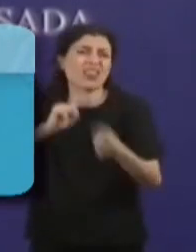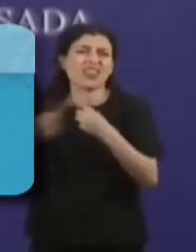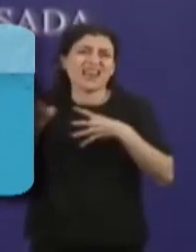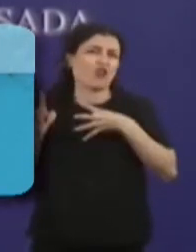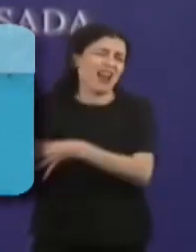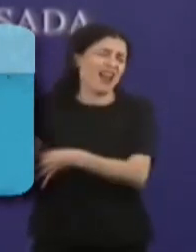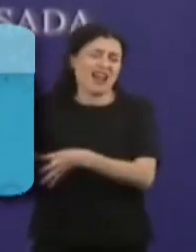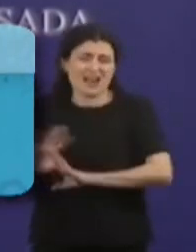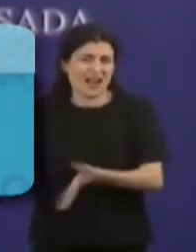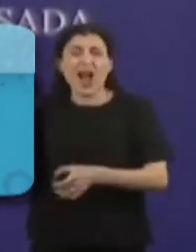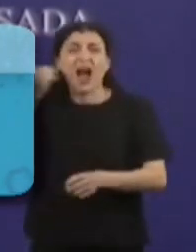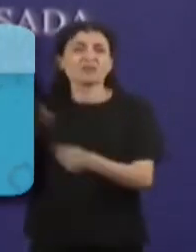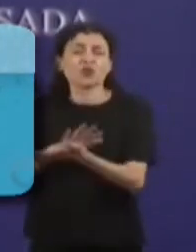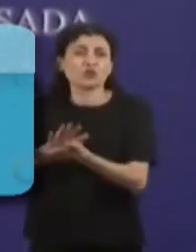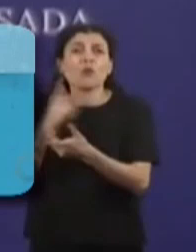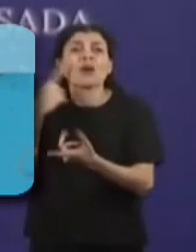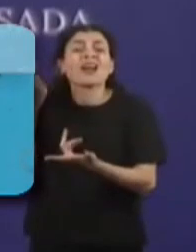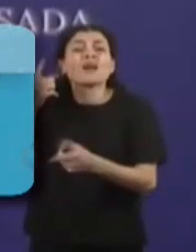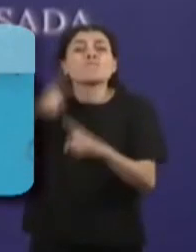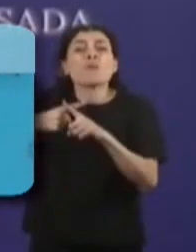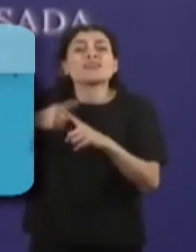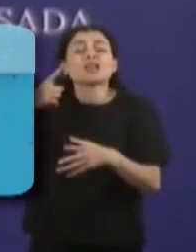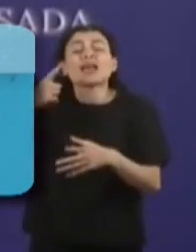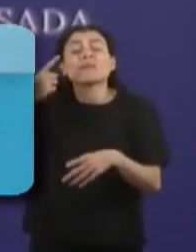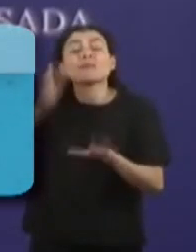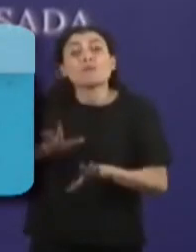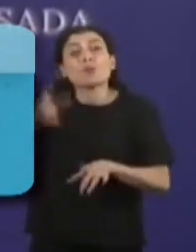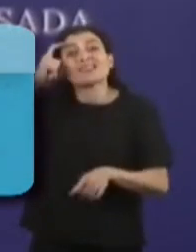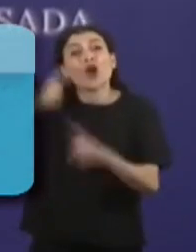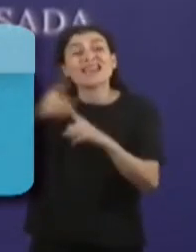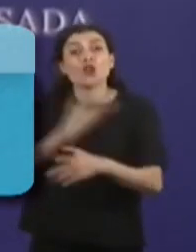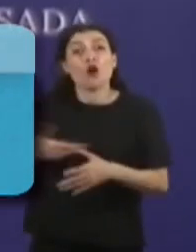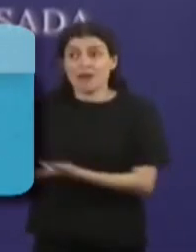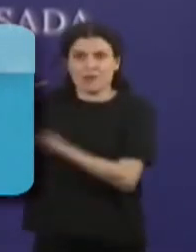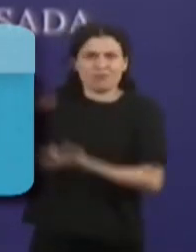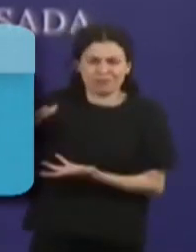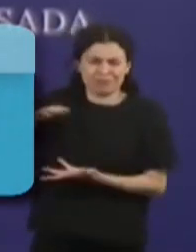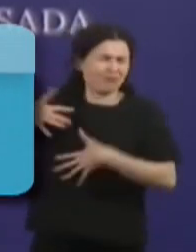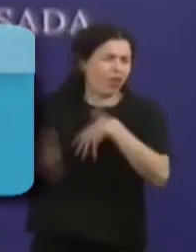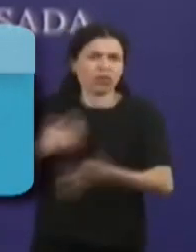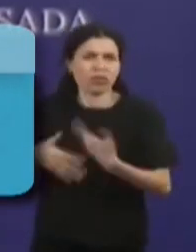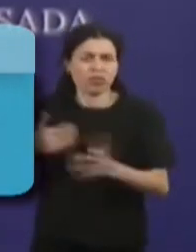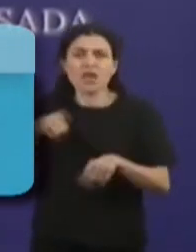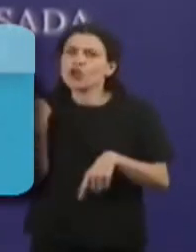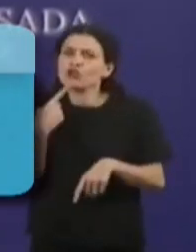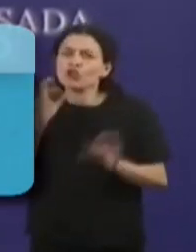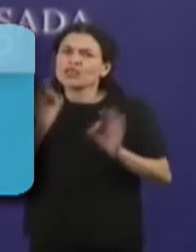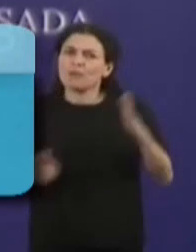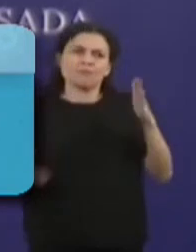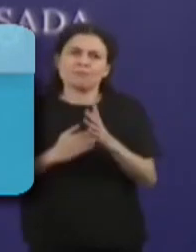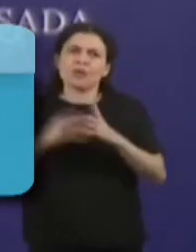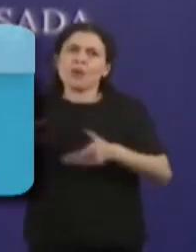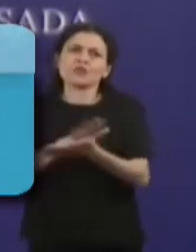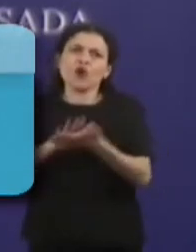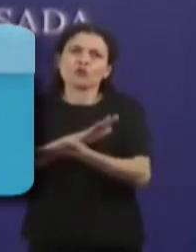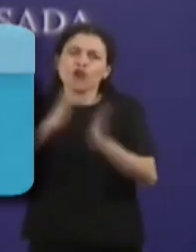un caos, en un desorden muy grande. Eso se está ordenando y a partir de ahí